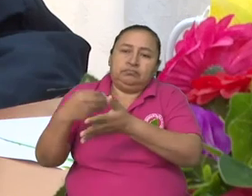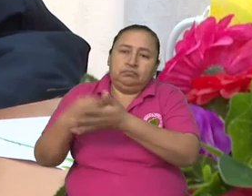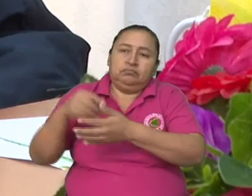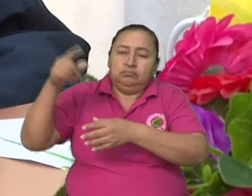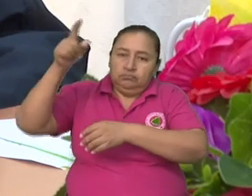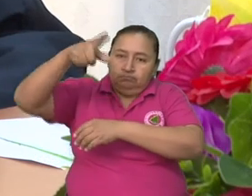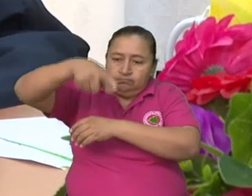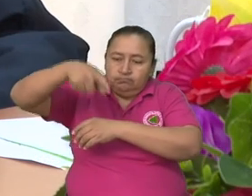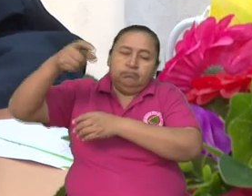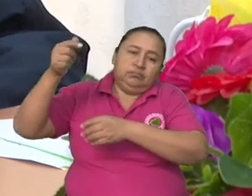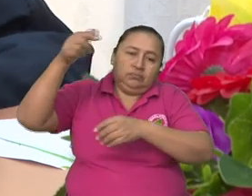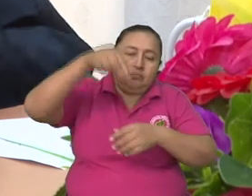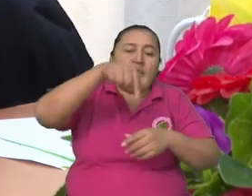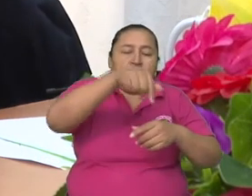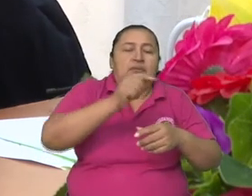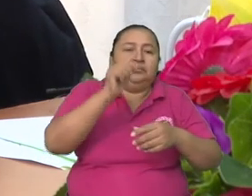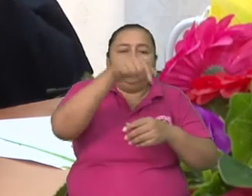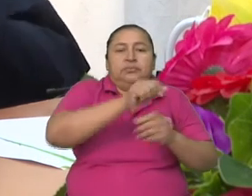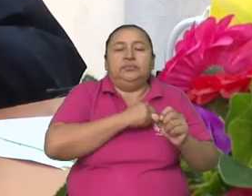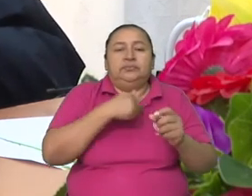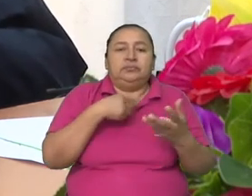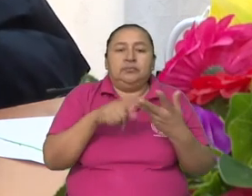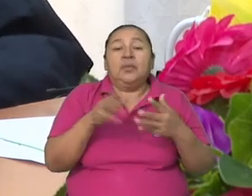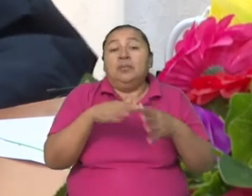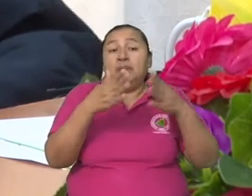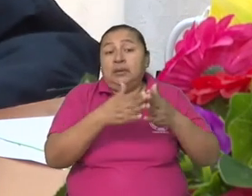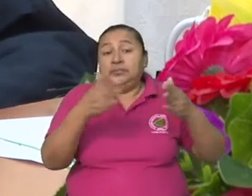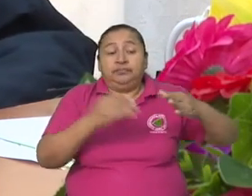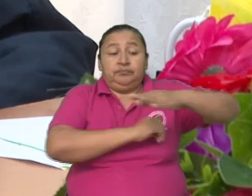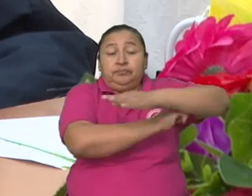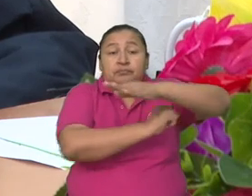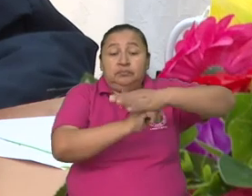esa grúa. Vamos a ampliar el muelle a